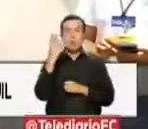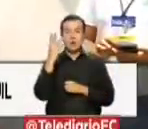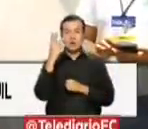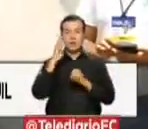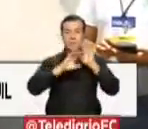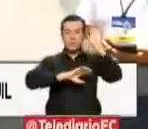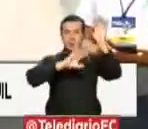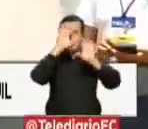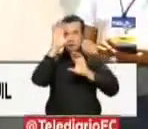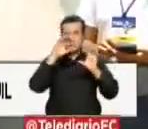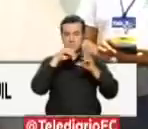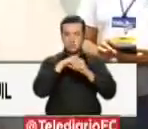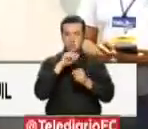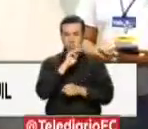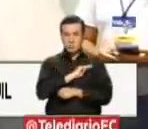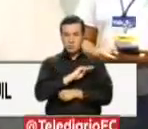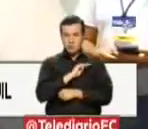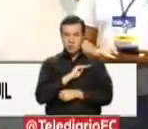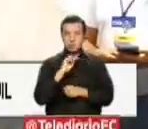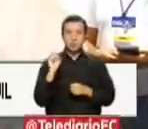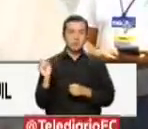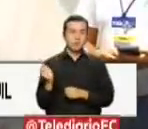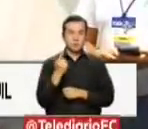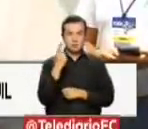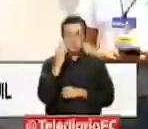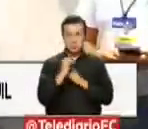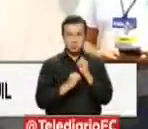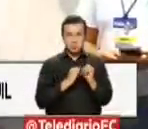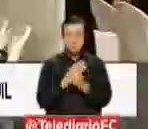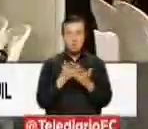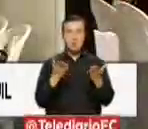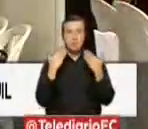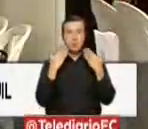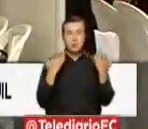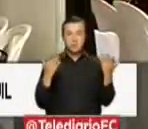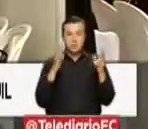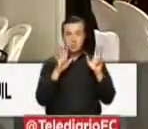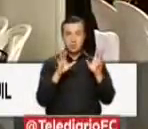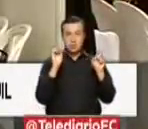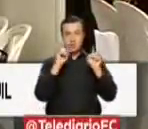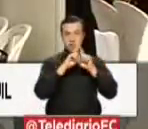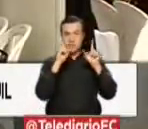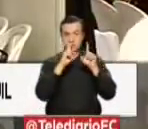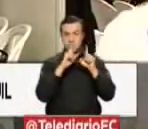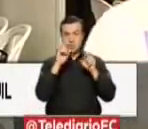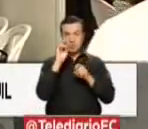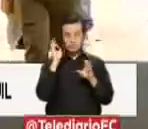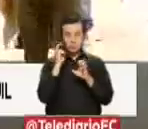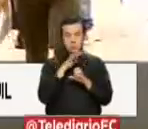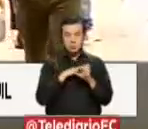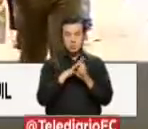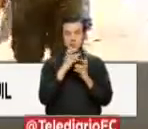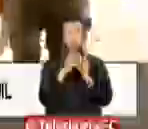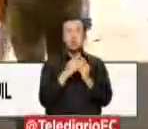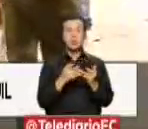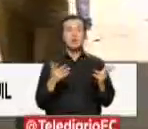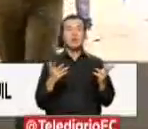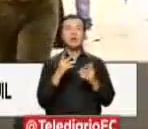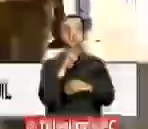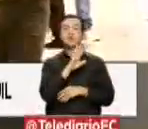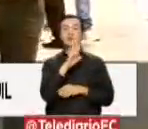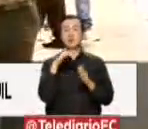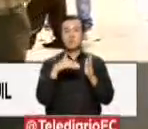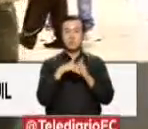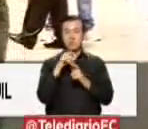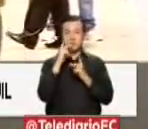como consorcio de municipios y la primera internacional en Guayaquil. 80 empresas del sector turístico esperan recibir a más de